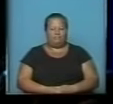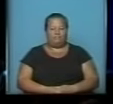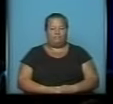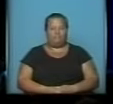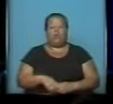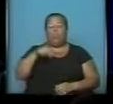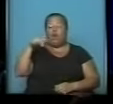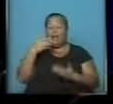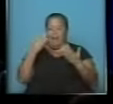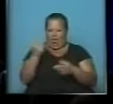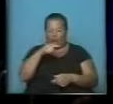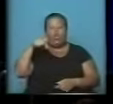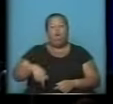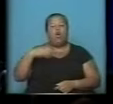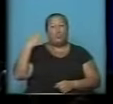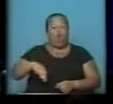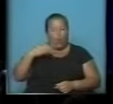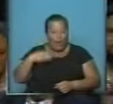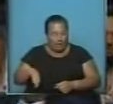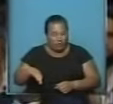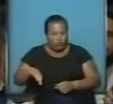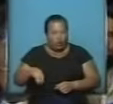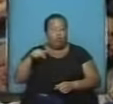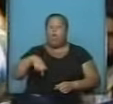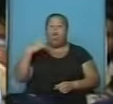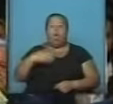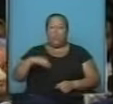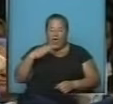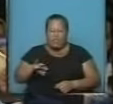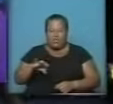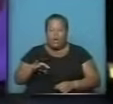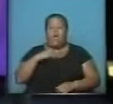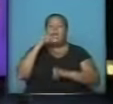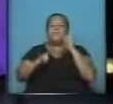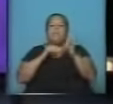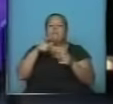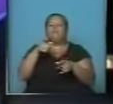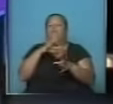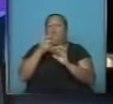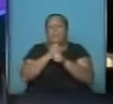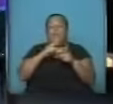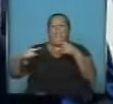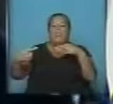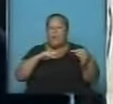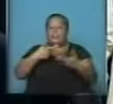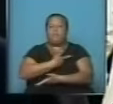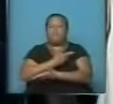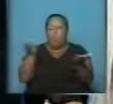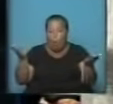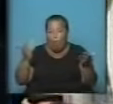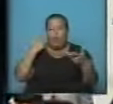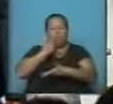Hoy se gracias ha concretado la obligación. Hoy se ha concretado la obligación de dar cuenta de sus actos a través de un debate